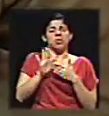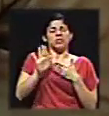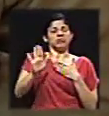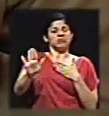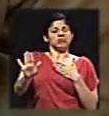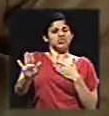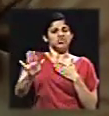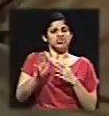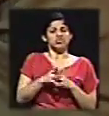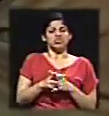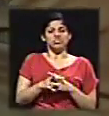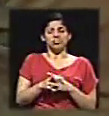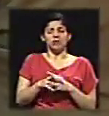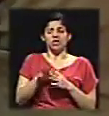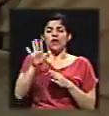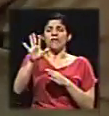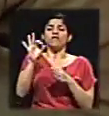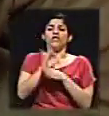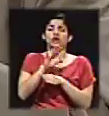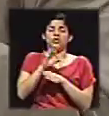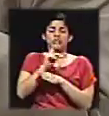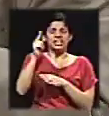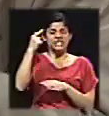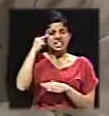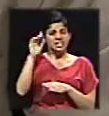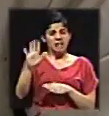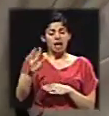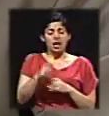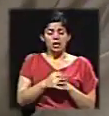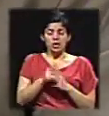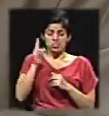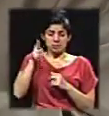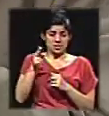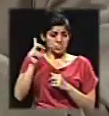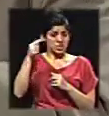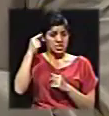de la función del Estado o los beneficios del Estado,